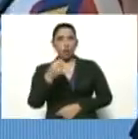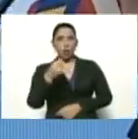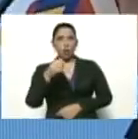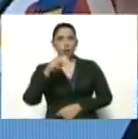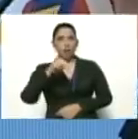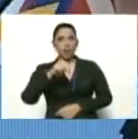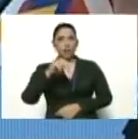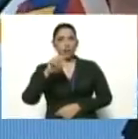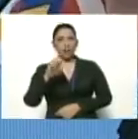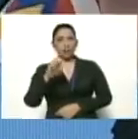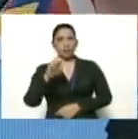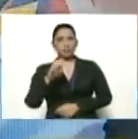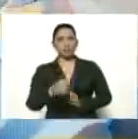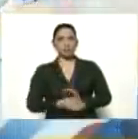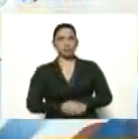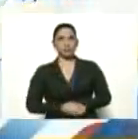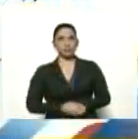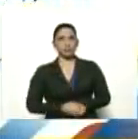ging